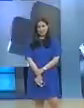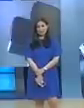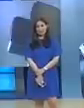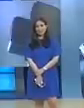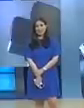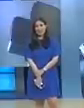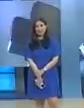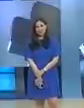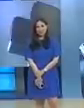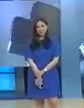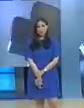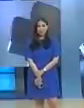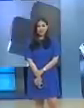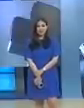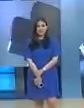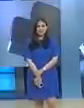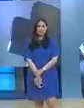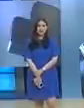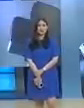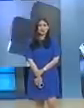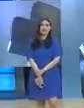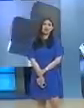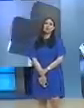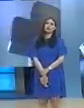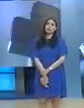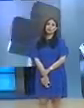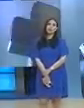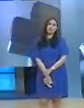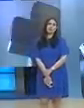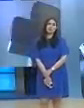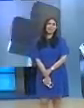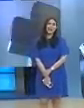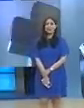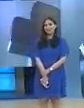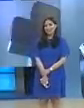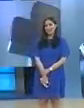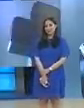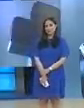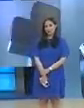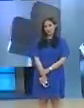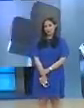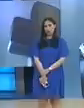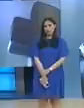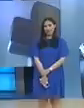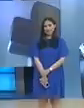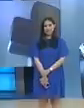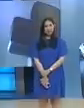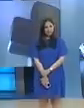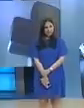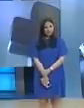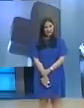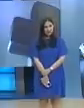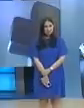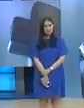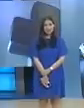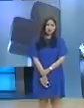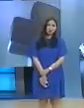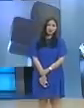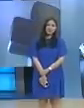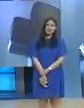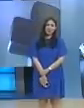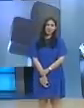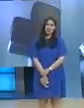¿Sabías que Profamilia es una red completa en servicios de salud? Cuentan con hospital, clínicas, laboratorios, imágenes y farmacia.